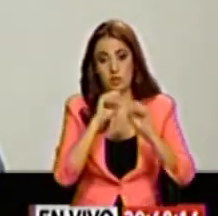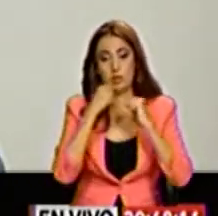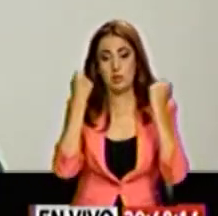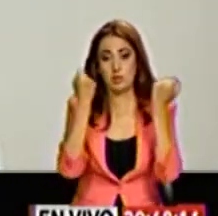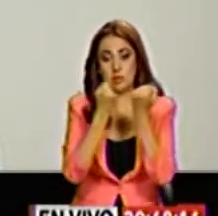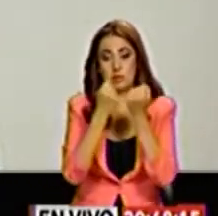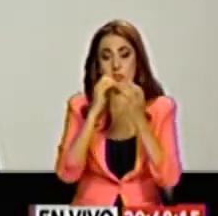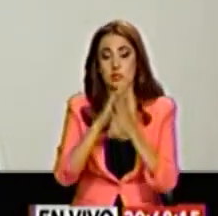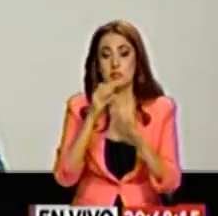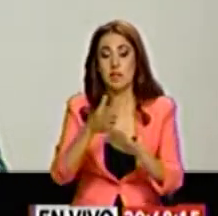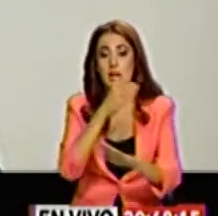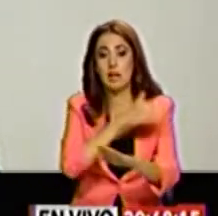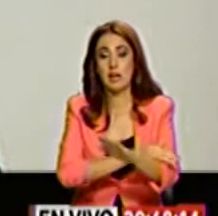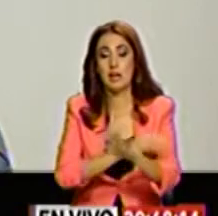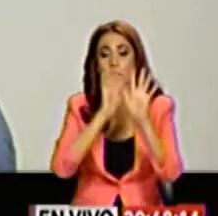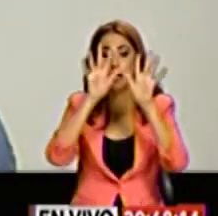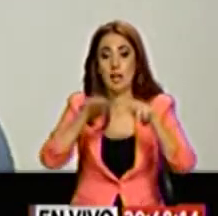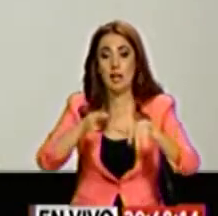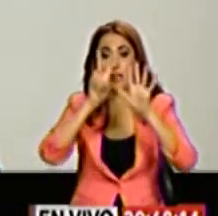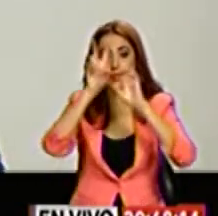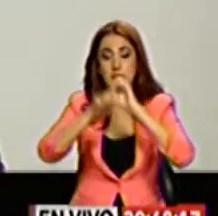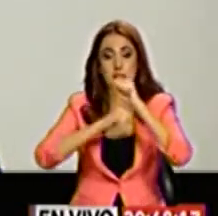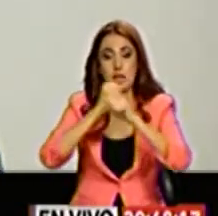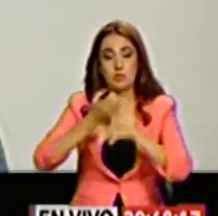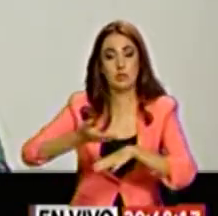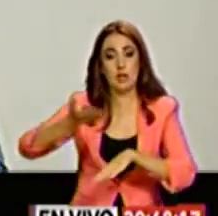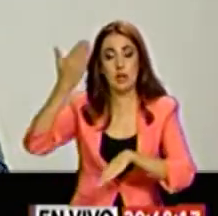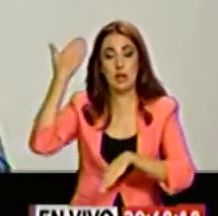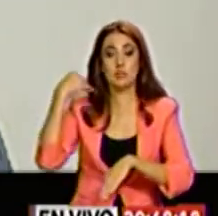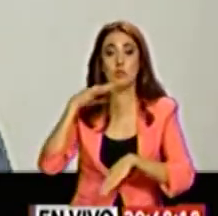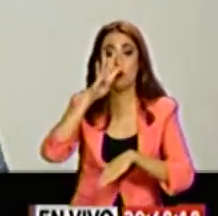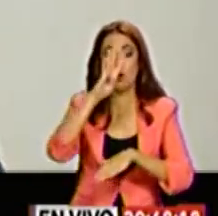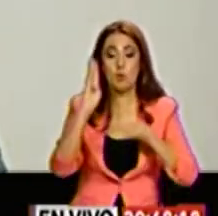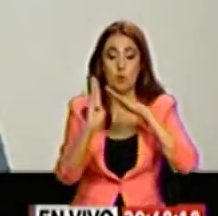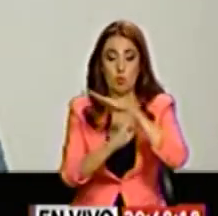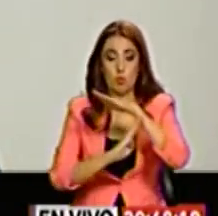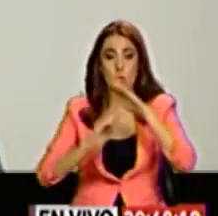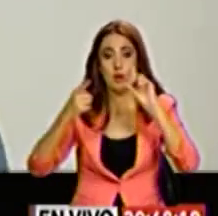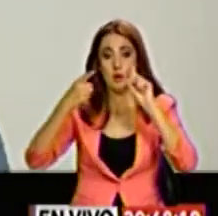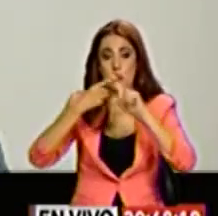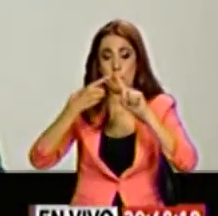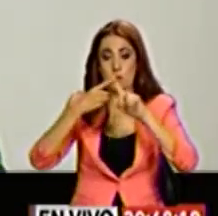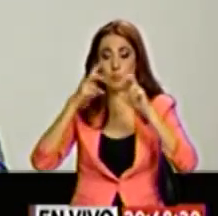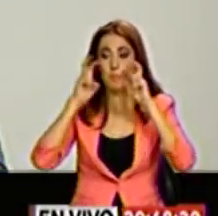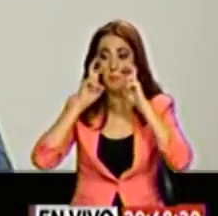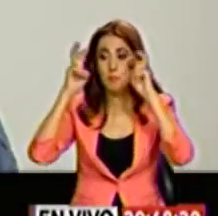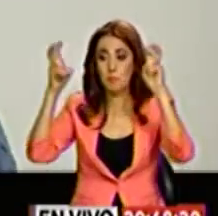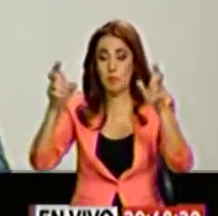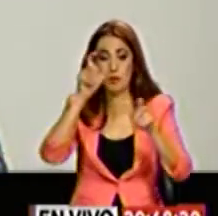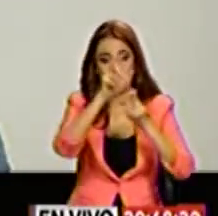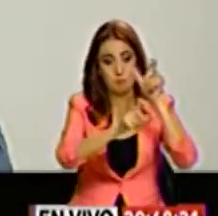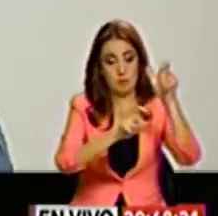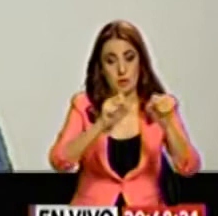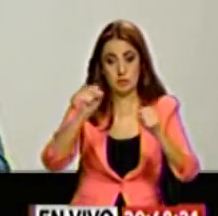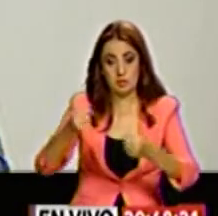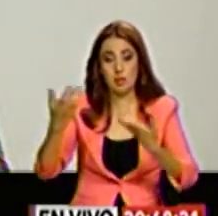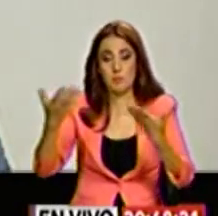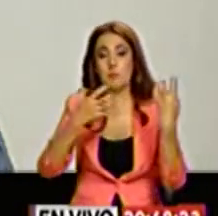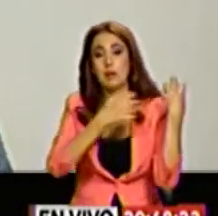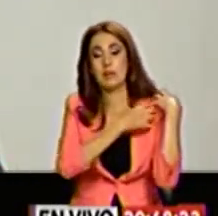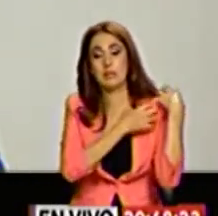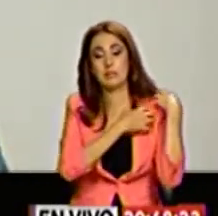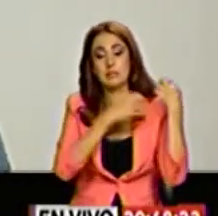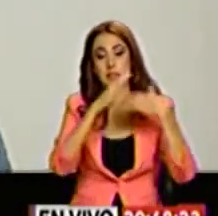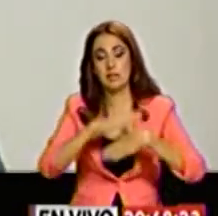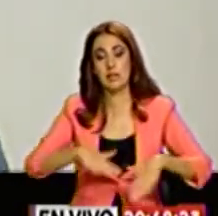debo desde los 17 años, hemos propuesto 4 ejes de trabajo. El primero, crear un observatorio ciudadano que pueda garantizarnos que